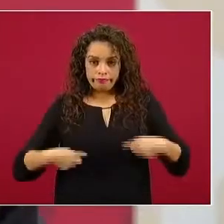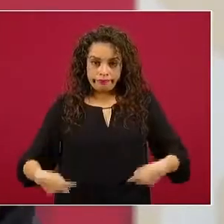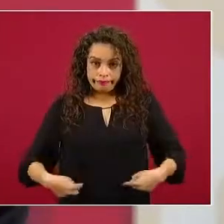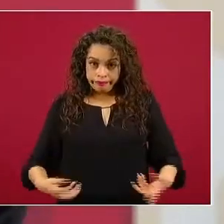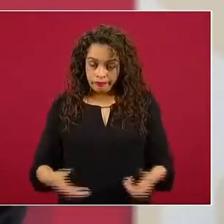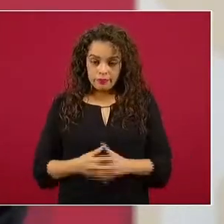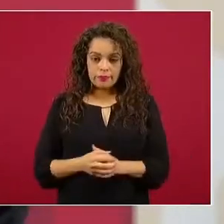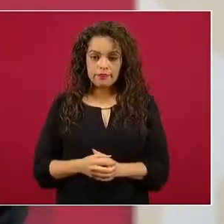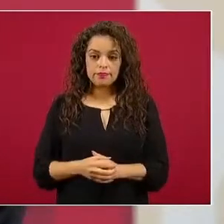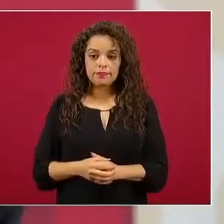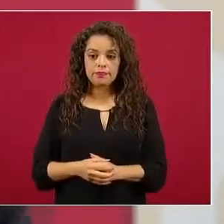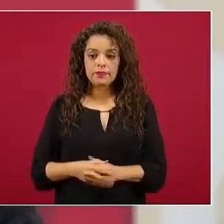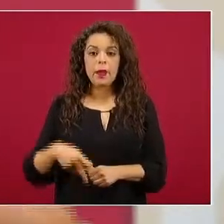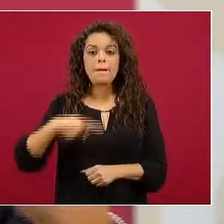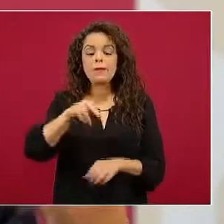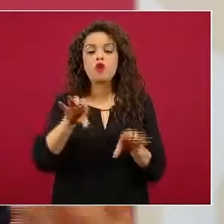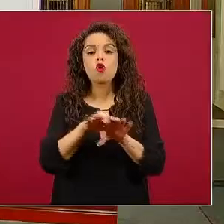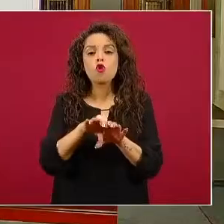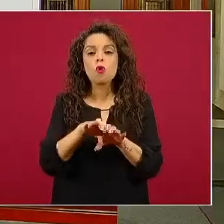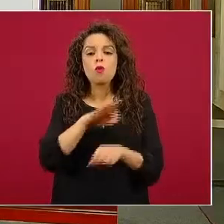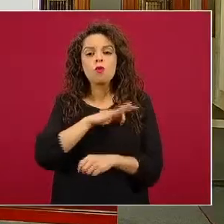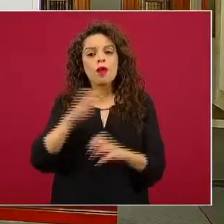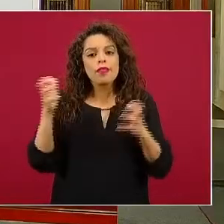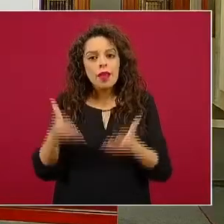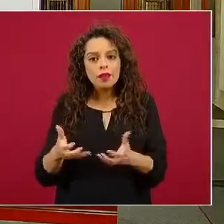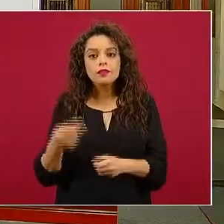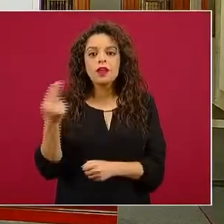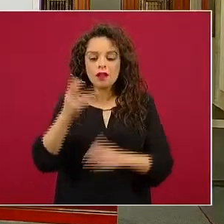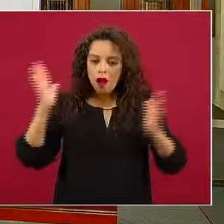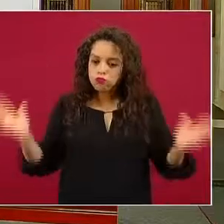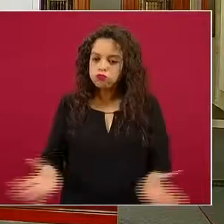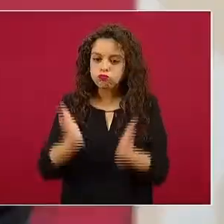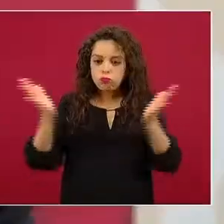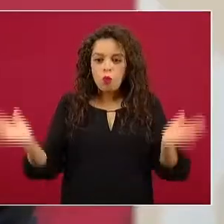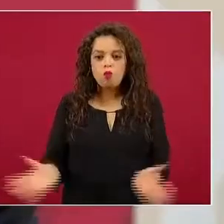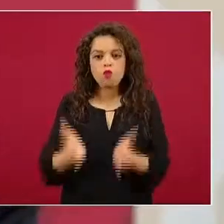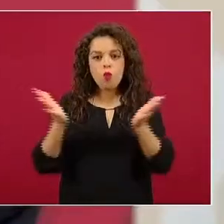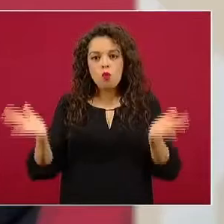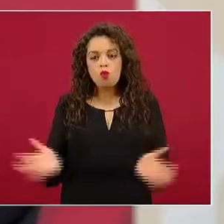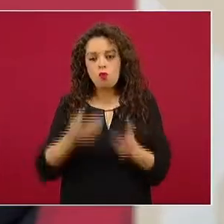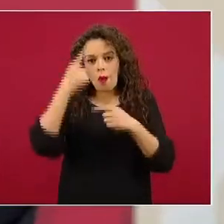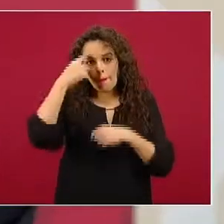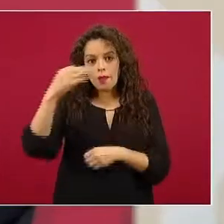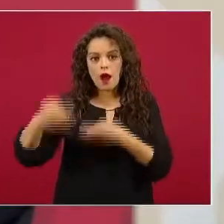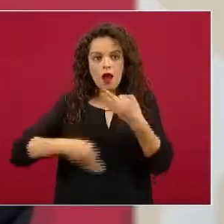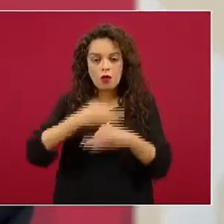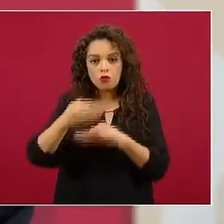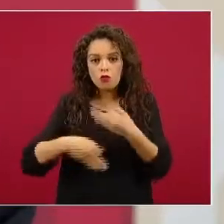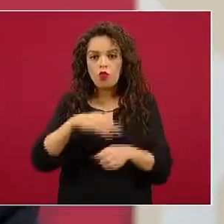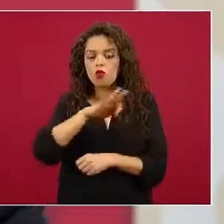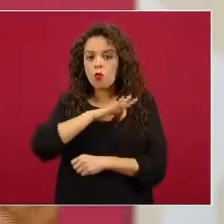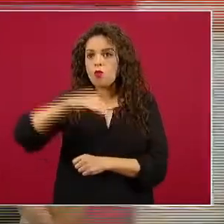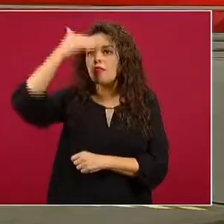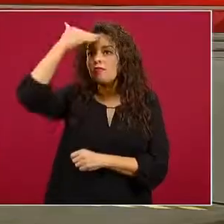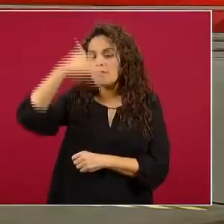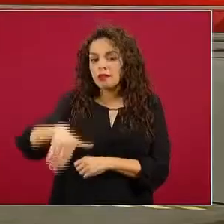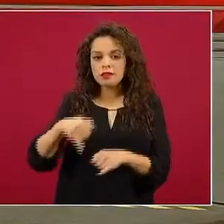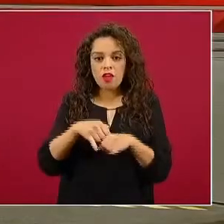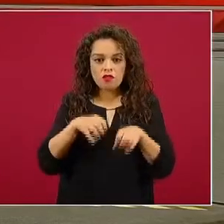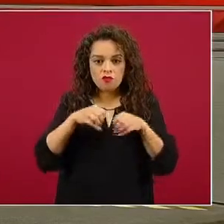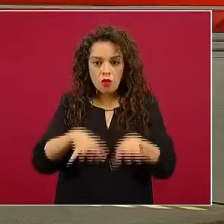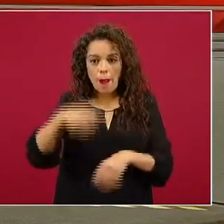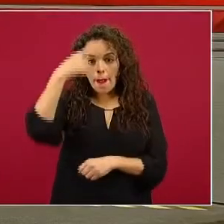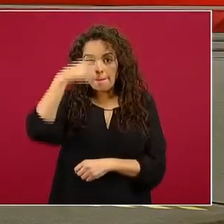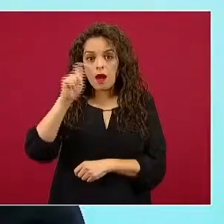lo podemos hacer es promoviendo y impulsando la donación de órganos de personas fallecidas, y es